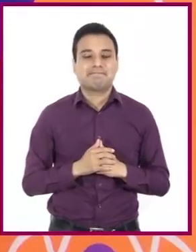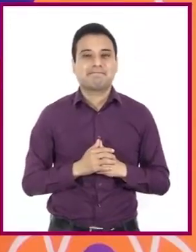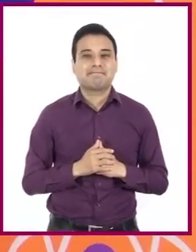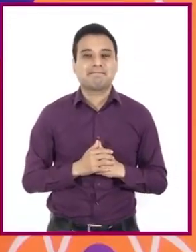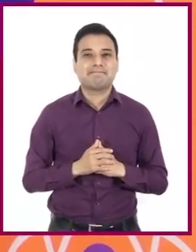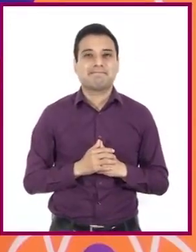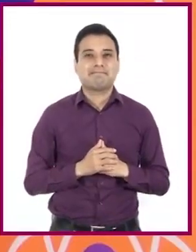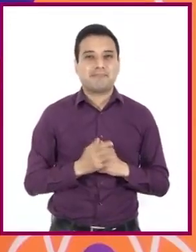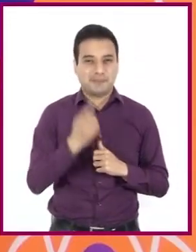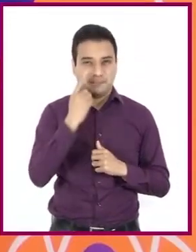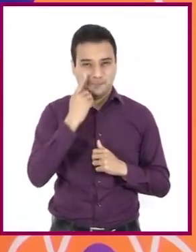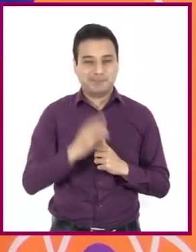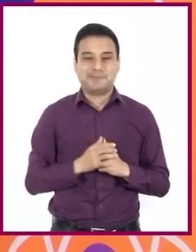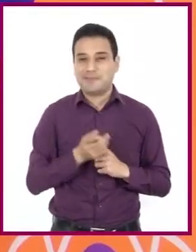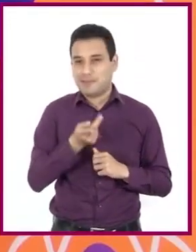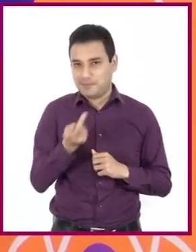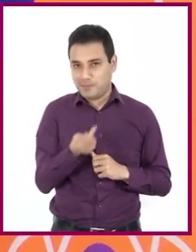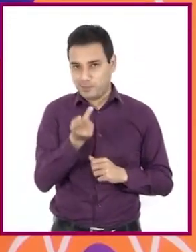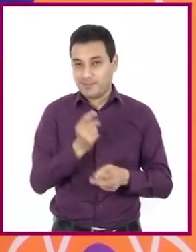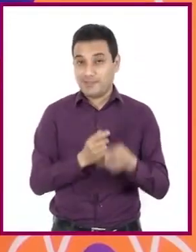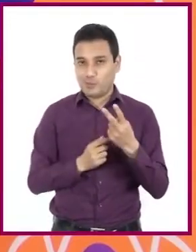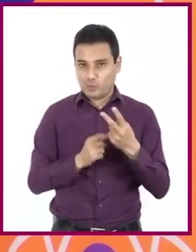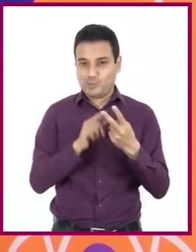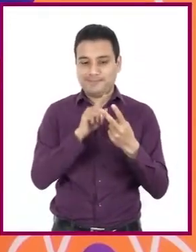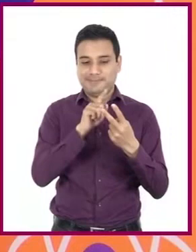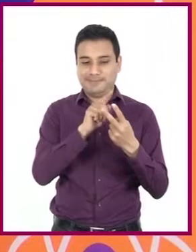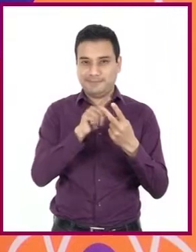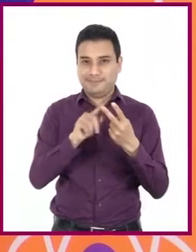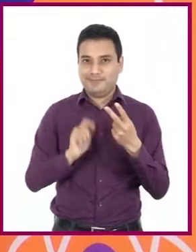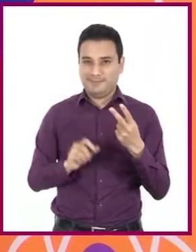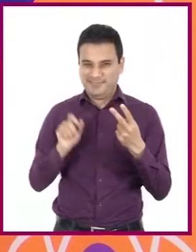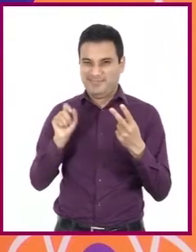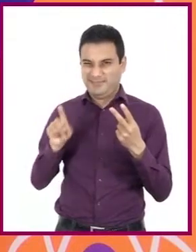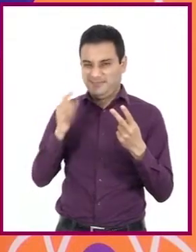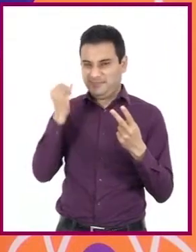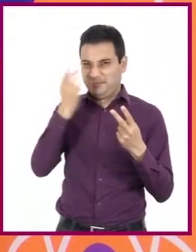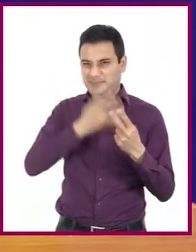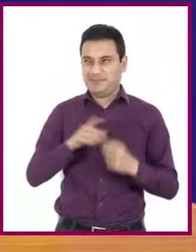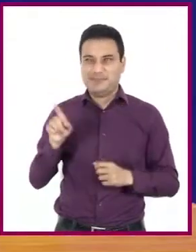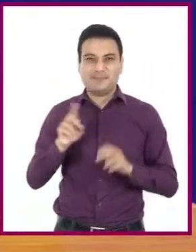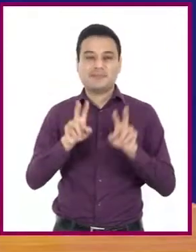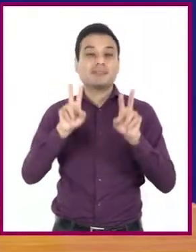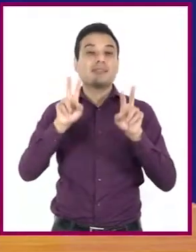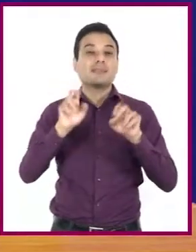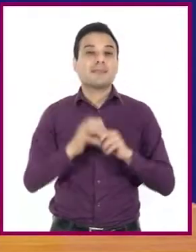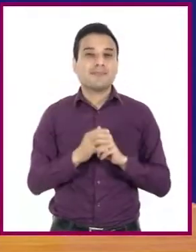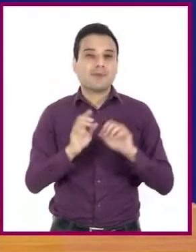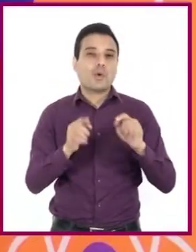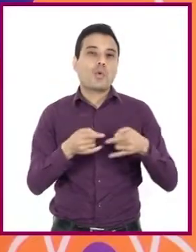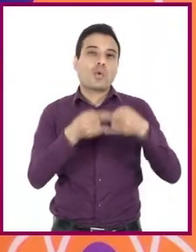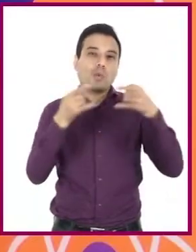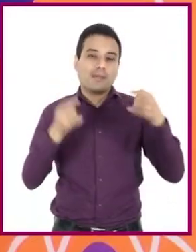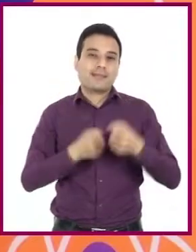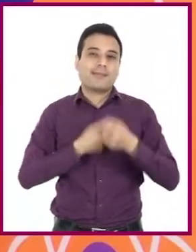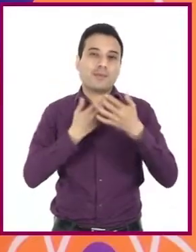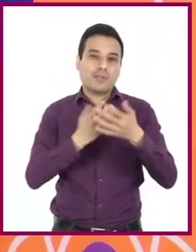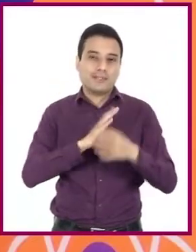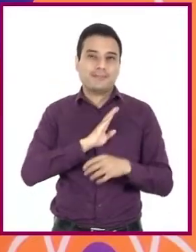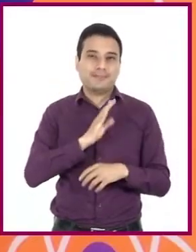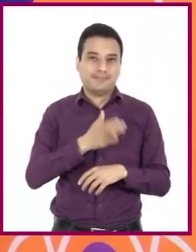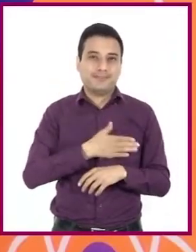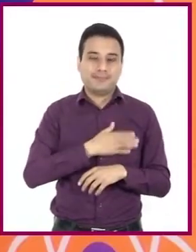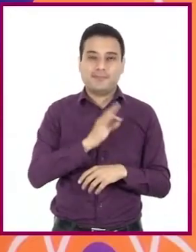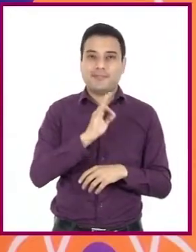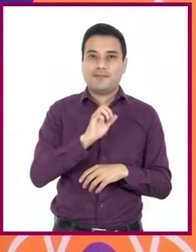Ahora tengo 2 preguntas que hacerte sobre este texto titulado Cuento del poeta español Felipe